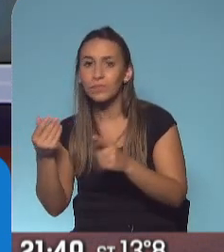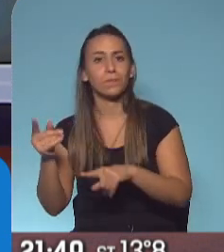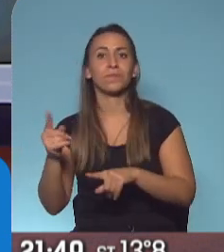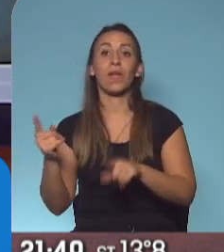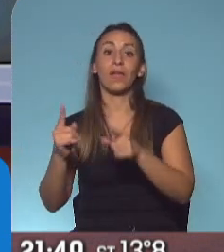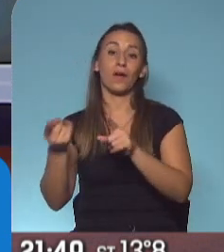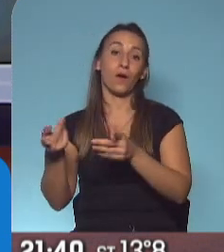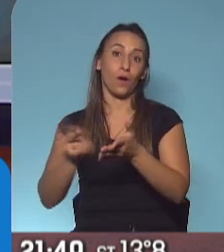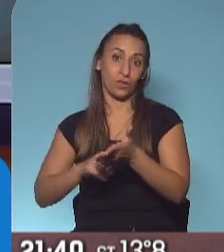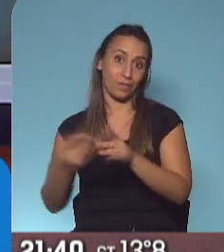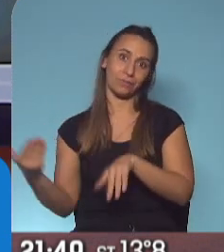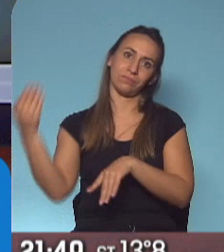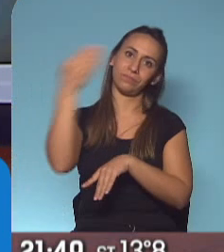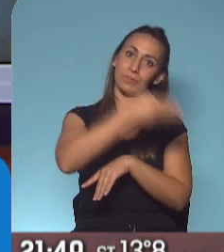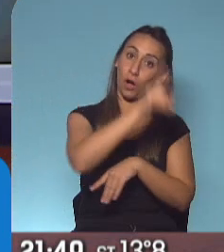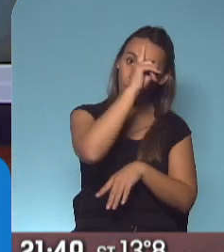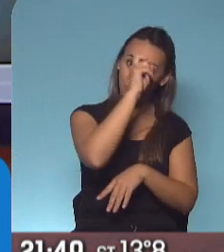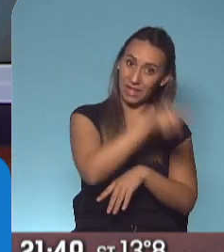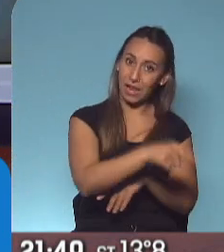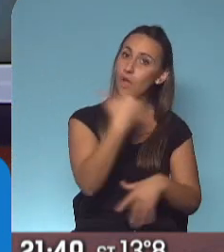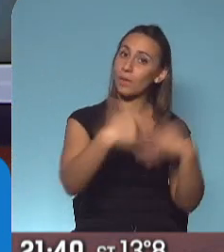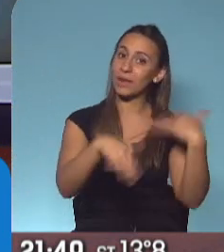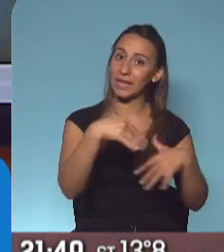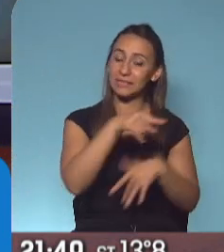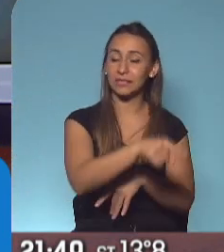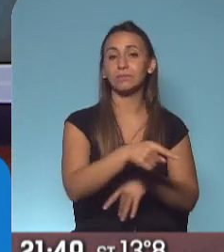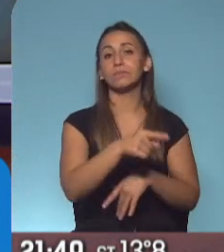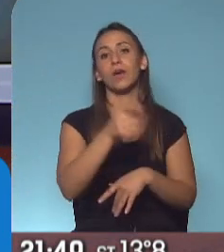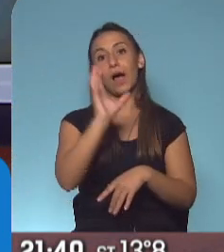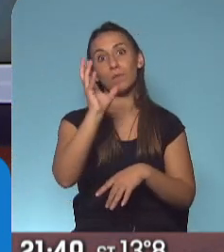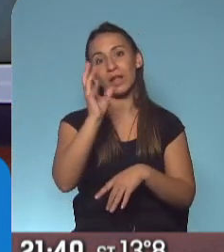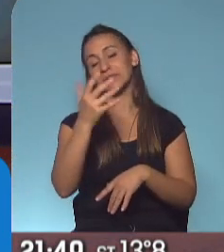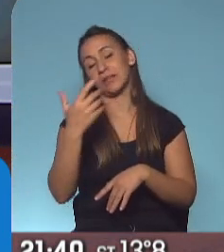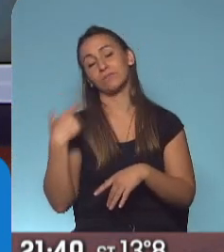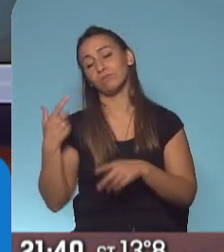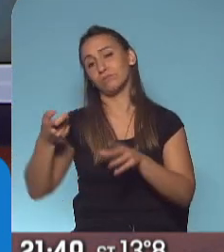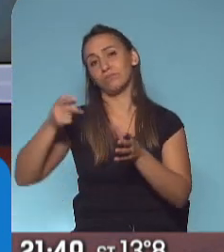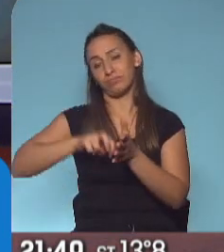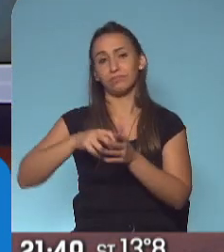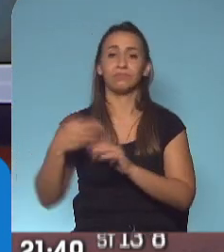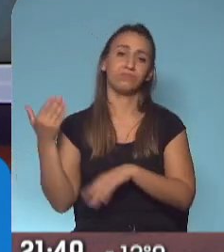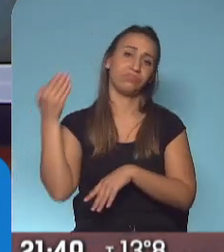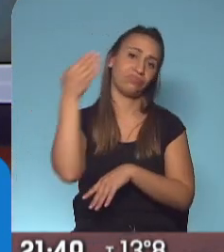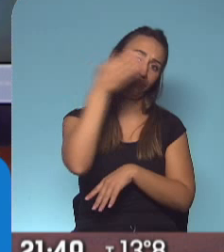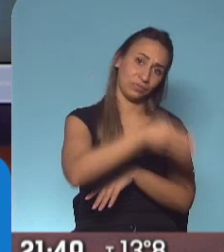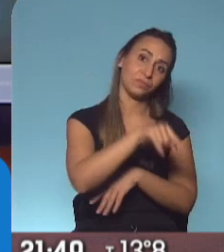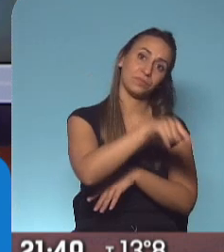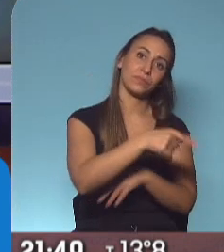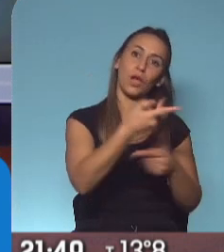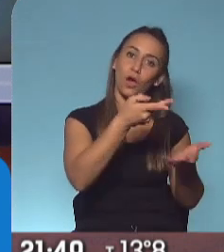fui de nuevo al hospital. Ah, fue otra vez al hospital. Me mandaron la ambulancia, fui al hospital, me hicieron de nuevo la